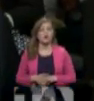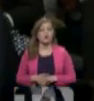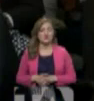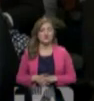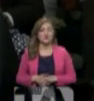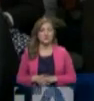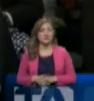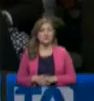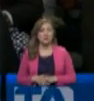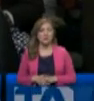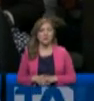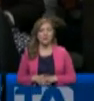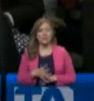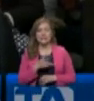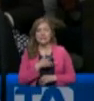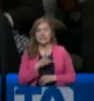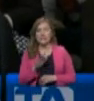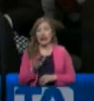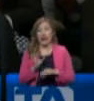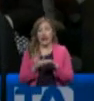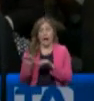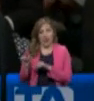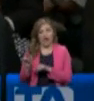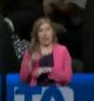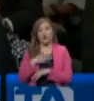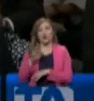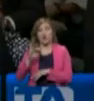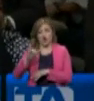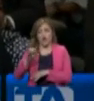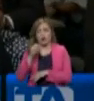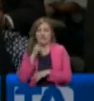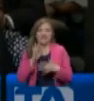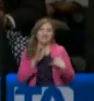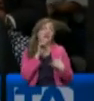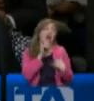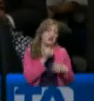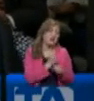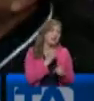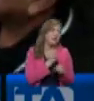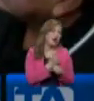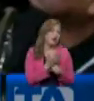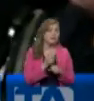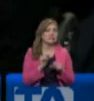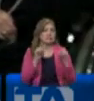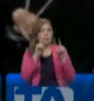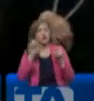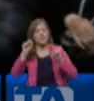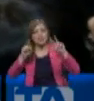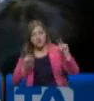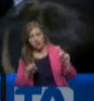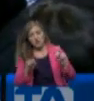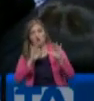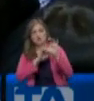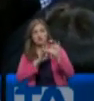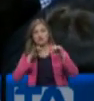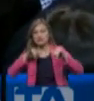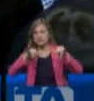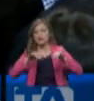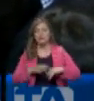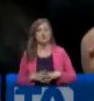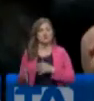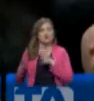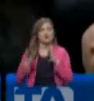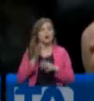que le faltaron muchísimas cosas y que hubiera querido hacer más temas, como la consulta, precisamente. La viuda del doctor Trujillo